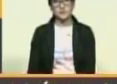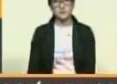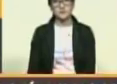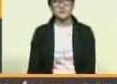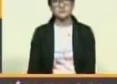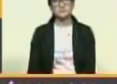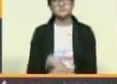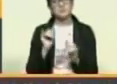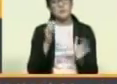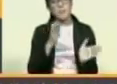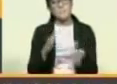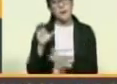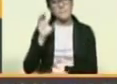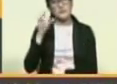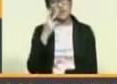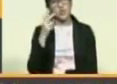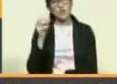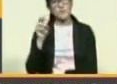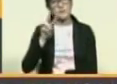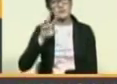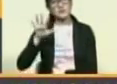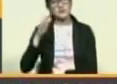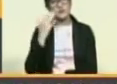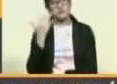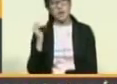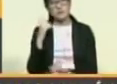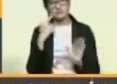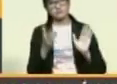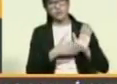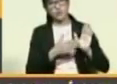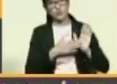patria 2025, aquí lo tengo.